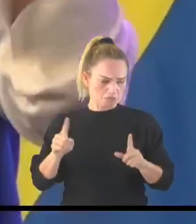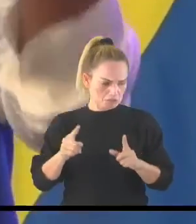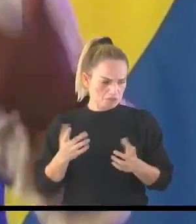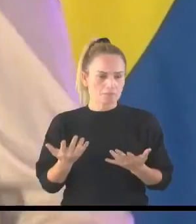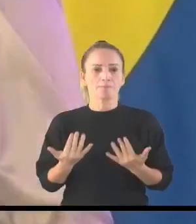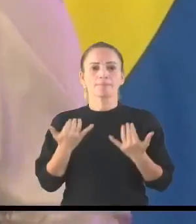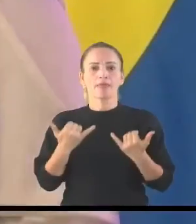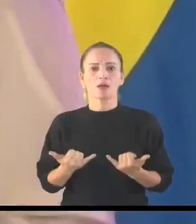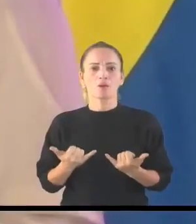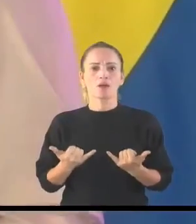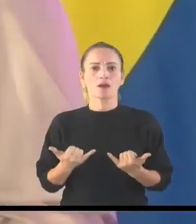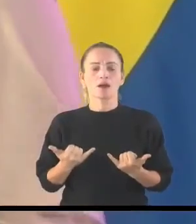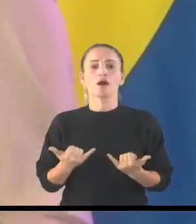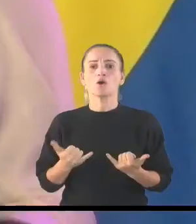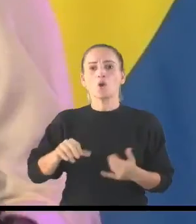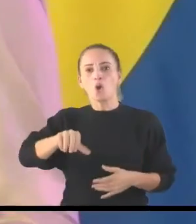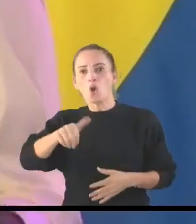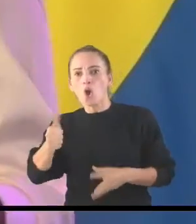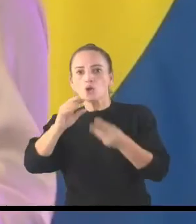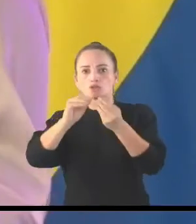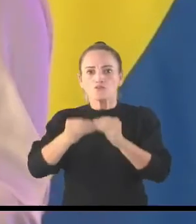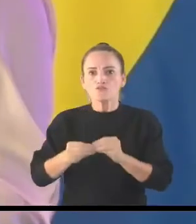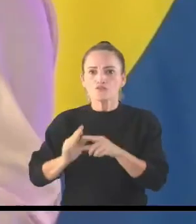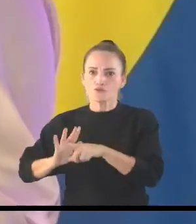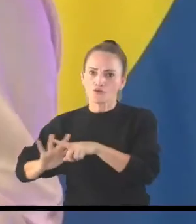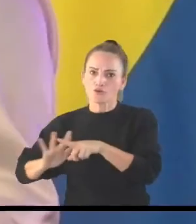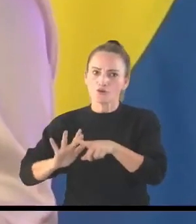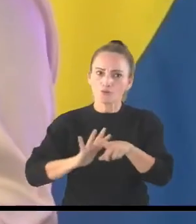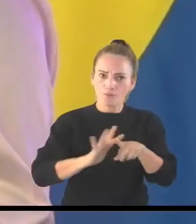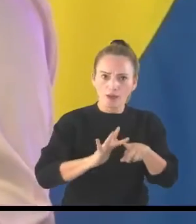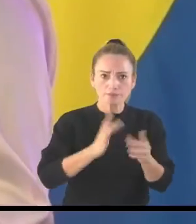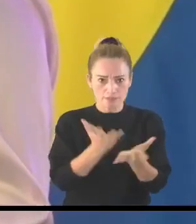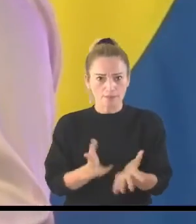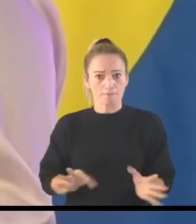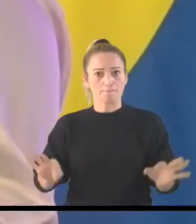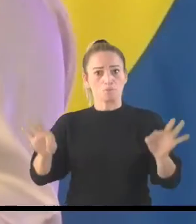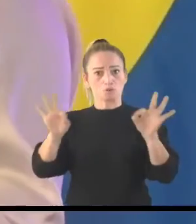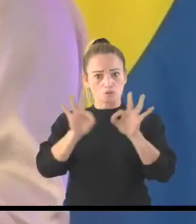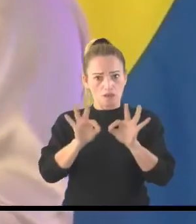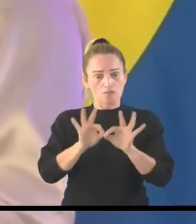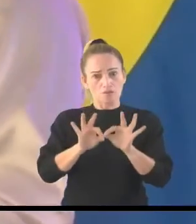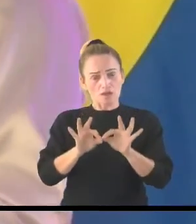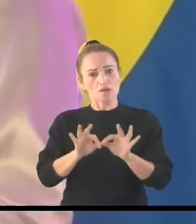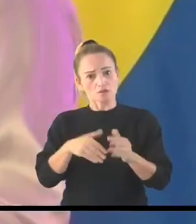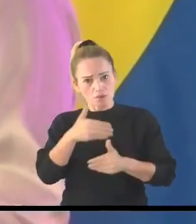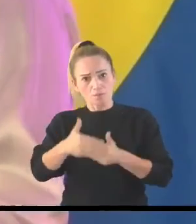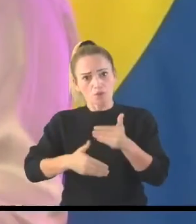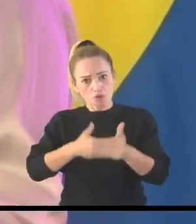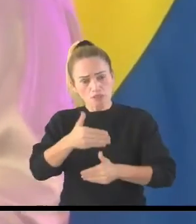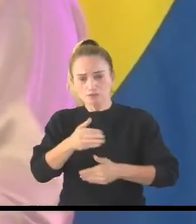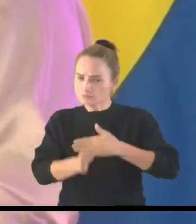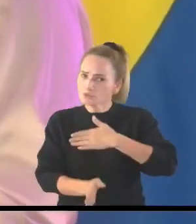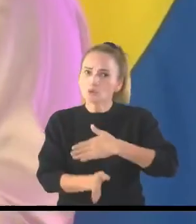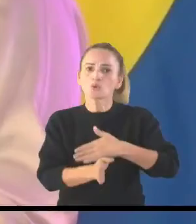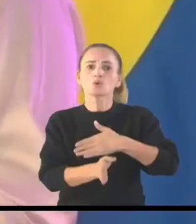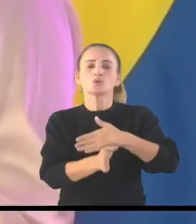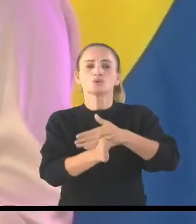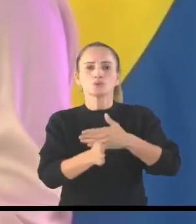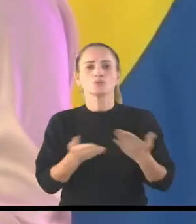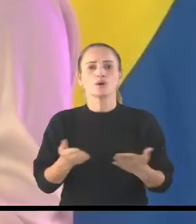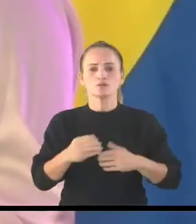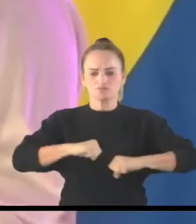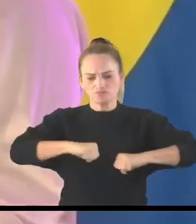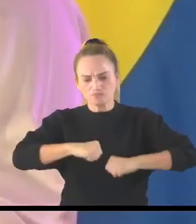porque como miramos hay otras medidas que son necesarias implementar y que tenemos que seguir